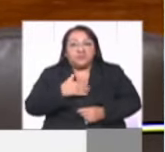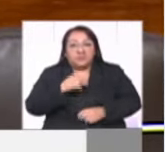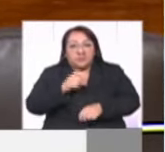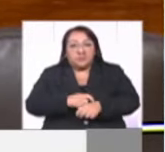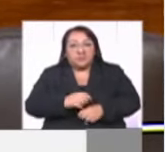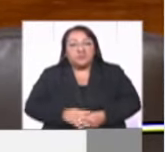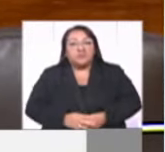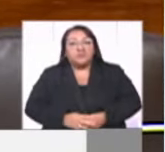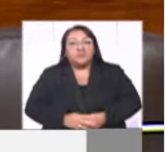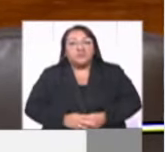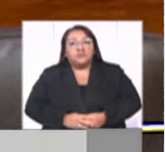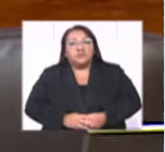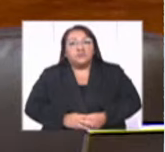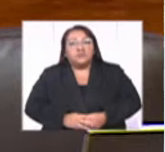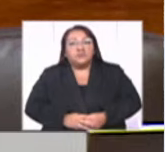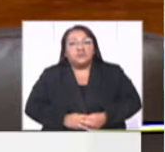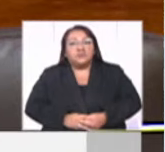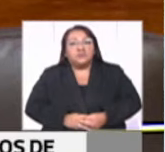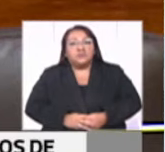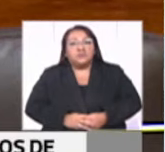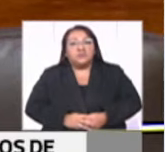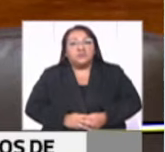momento. Presidente,